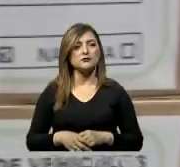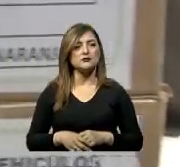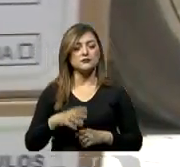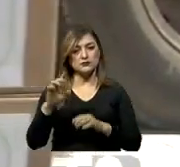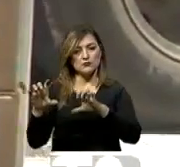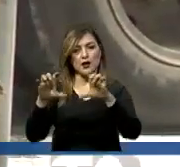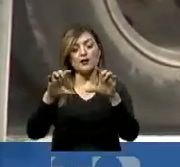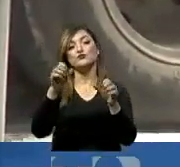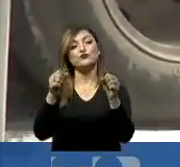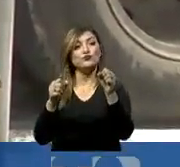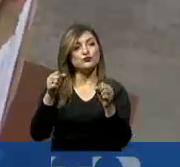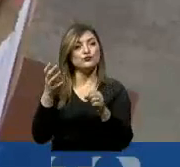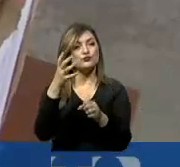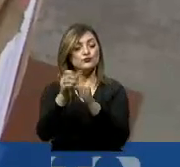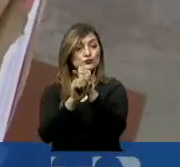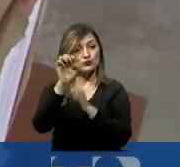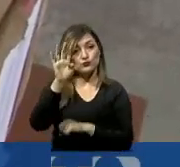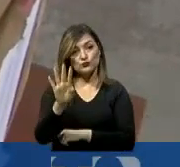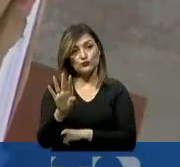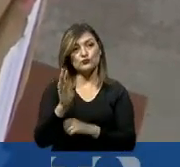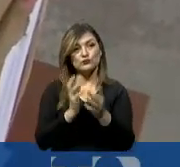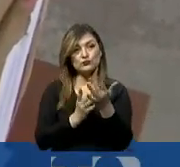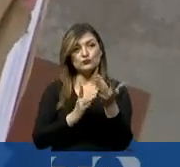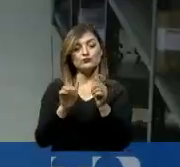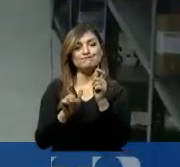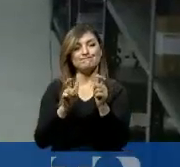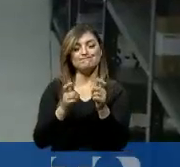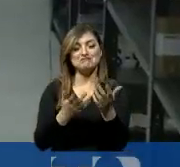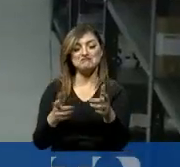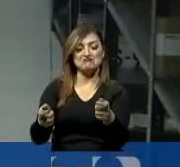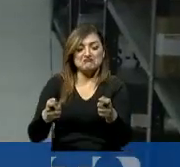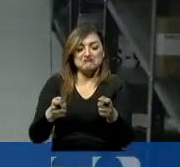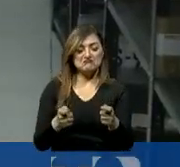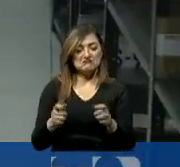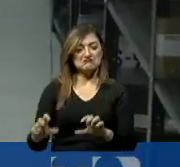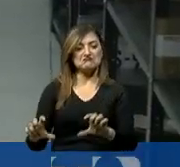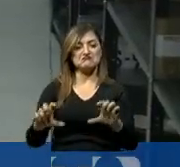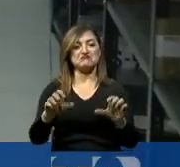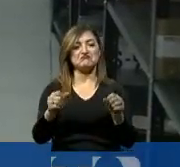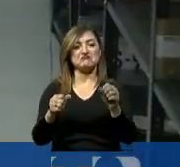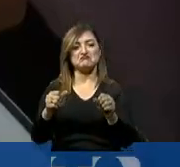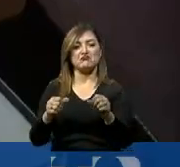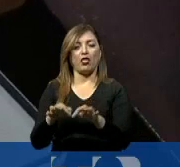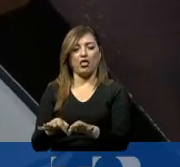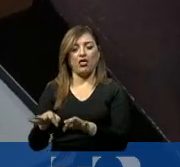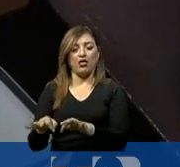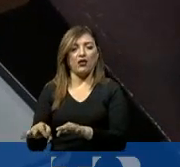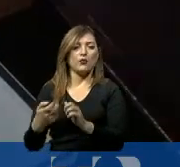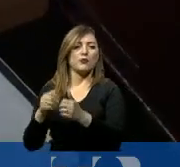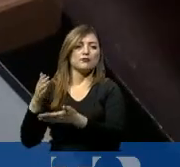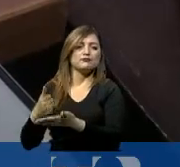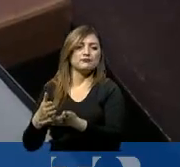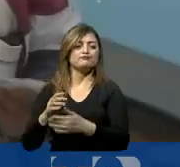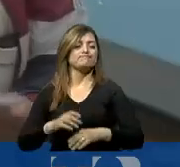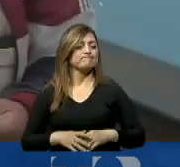de placas vehiculares que desde hace 4 años esperan los usuarios. La identificación vehicular que ha estado rezagada por diversos problemas en la